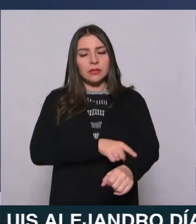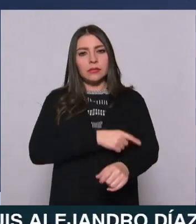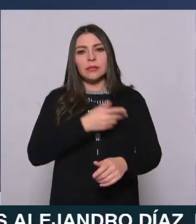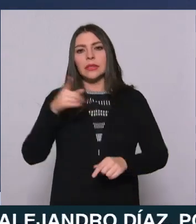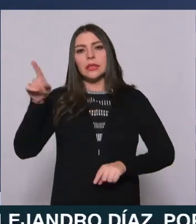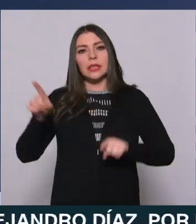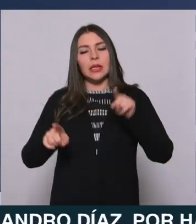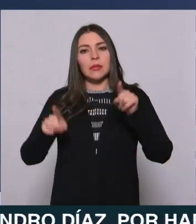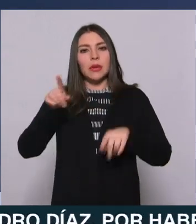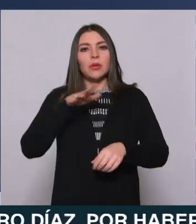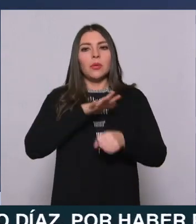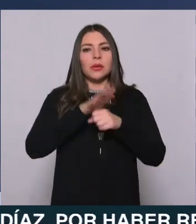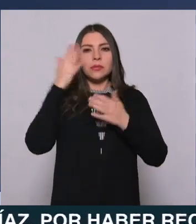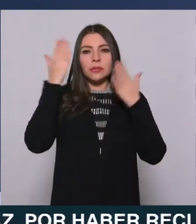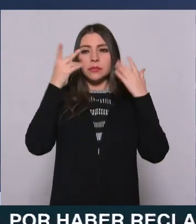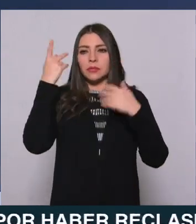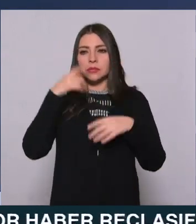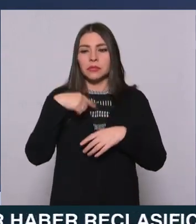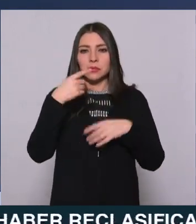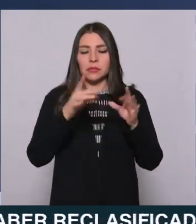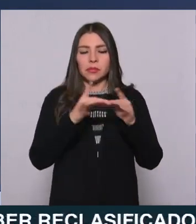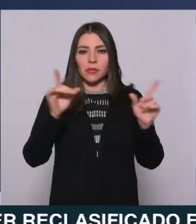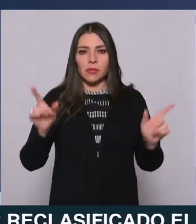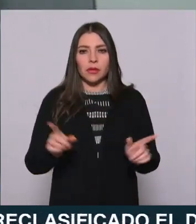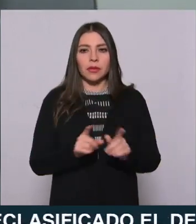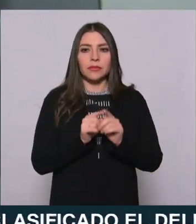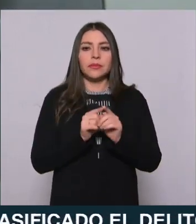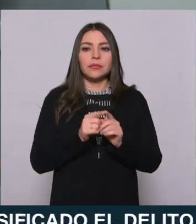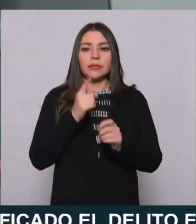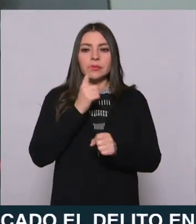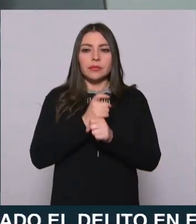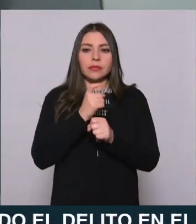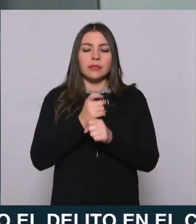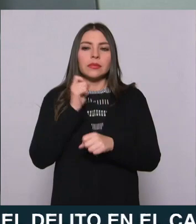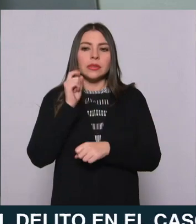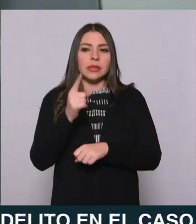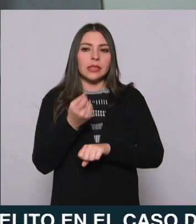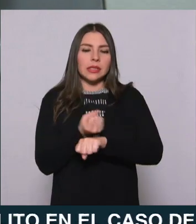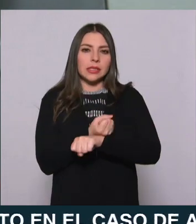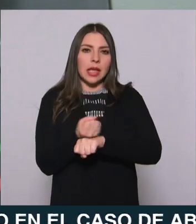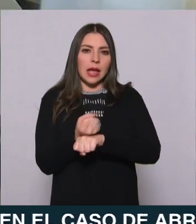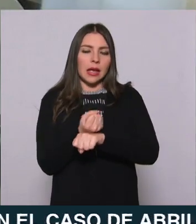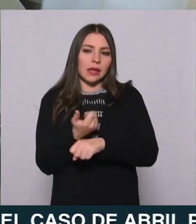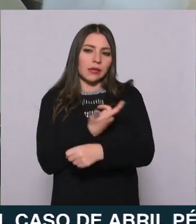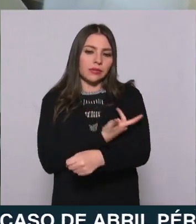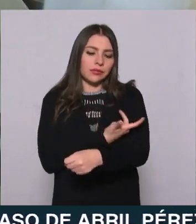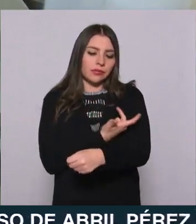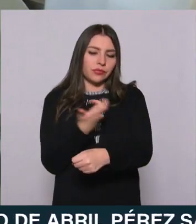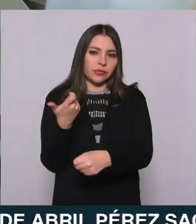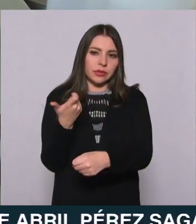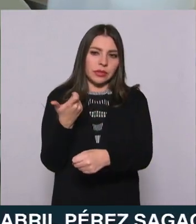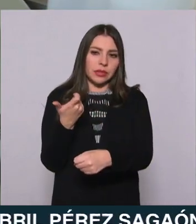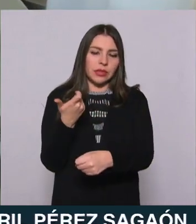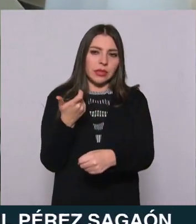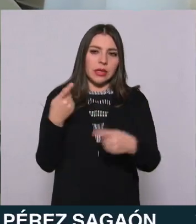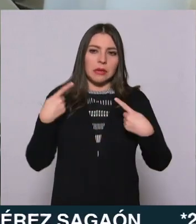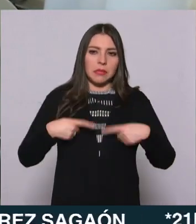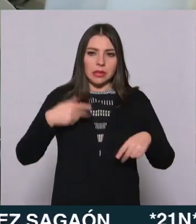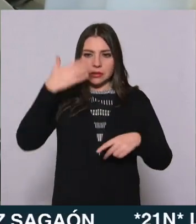pero de manera sintetizada te puedo decir que es la toma de muestra, que es lo que realizan personal